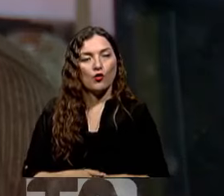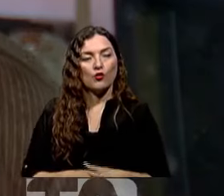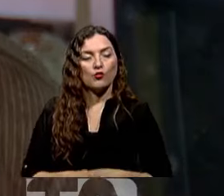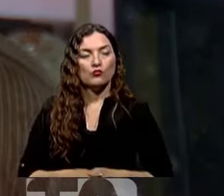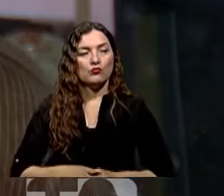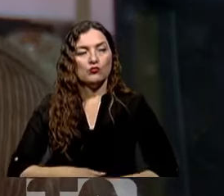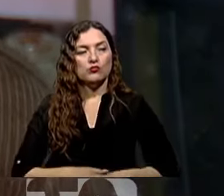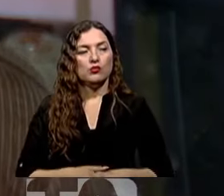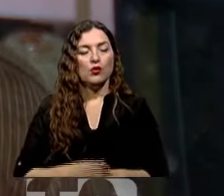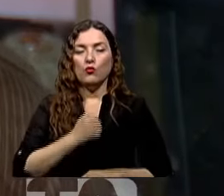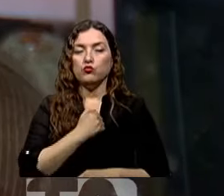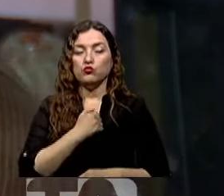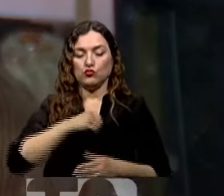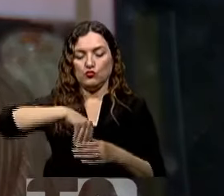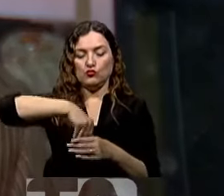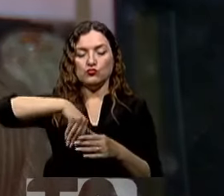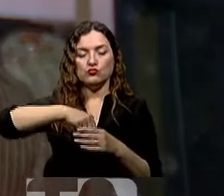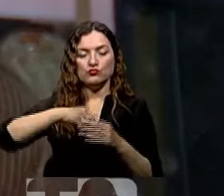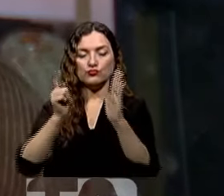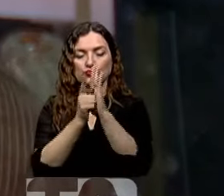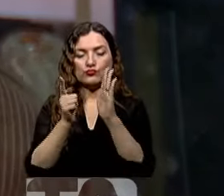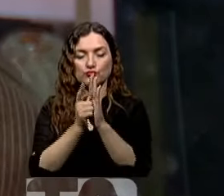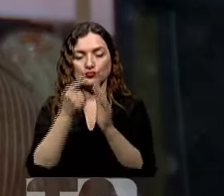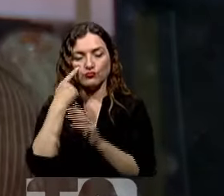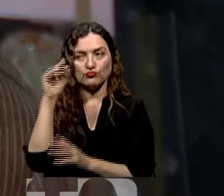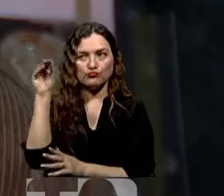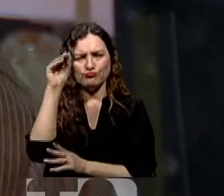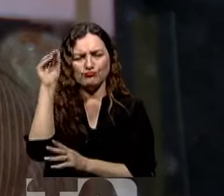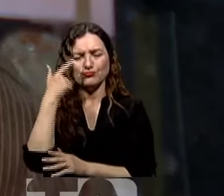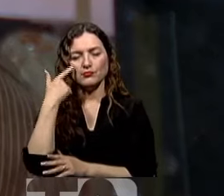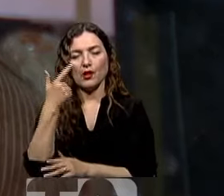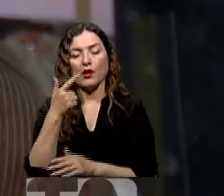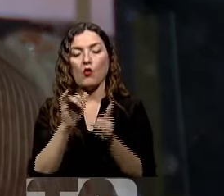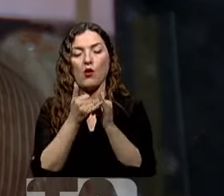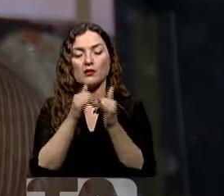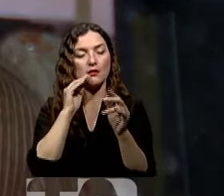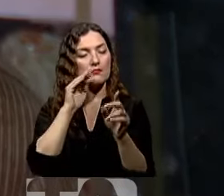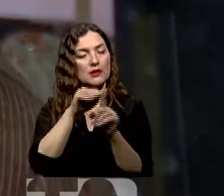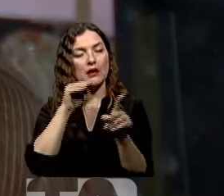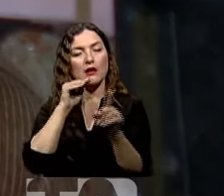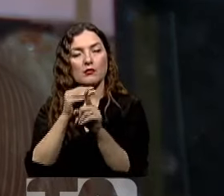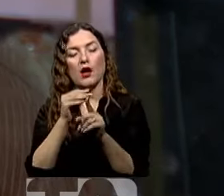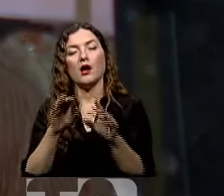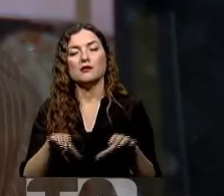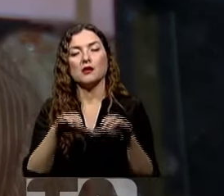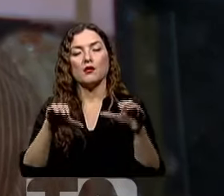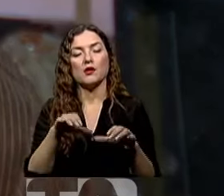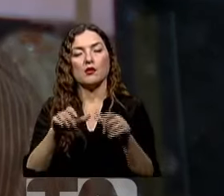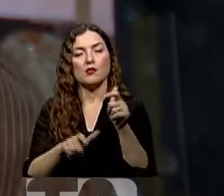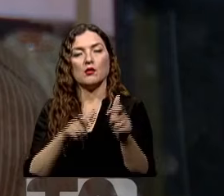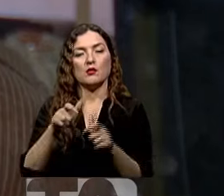alarmas comunitarias, sirenas, tenemos un chat de seguridad, tenemos actividades entre vecinos. Hoy